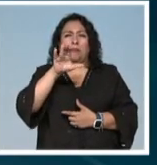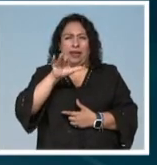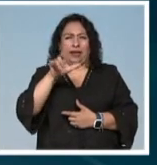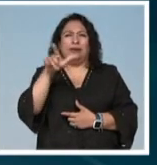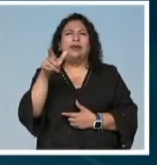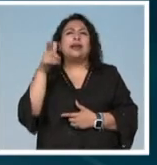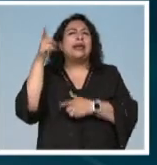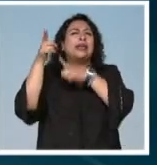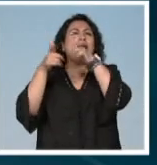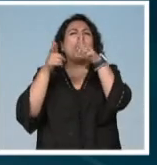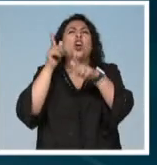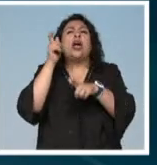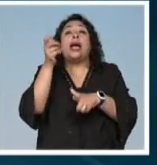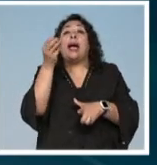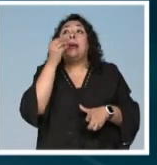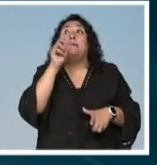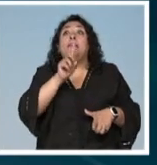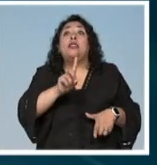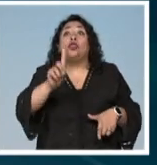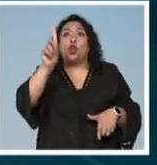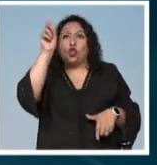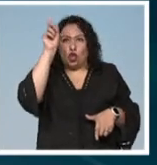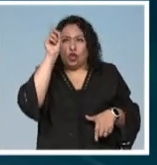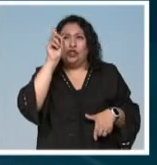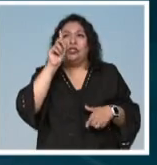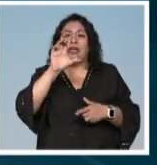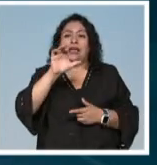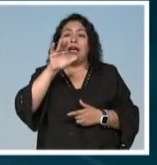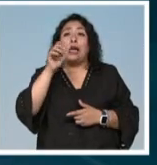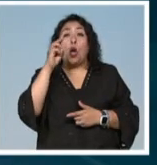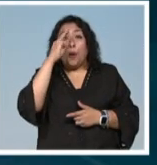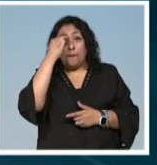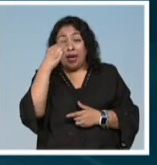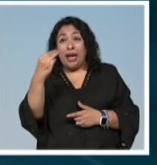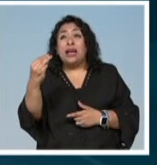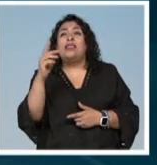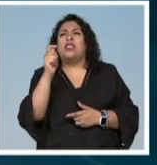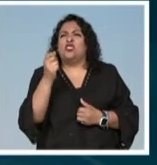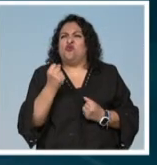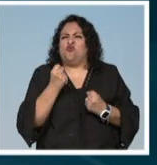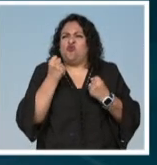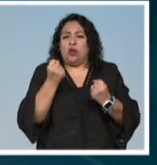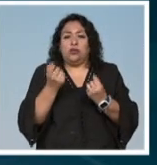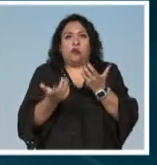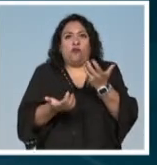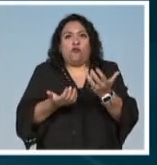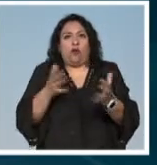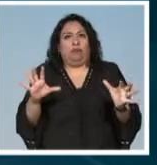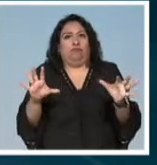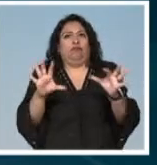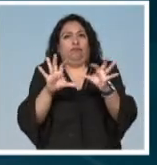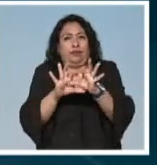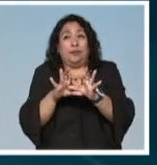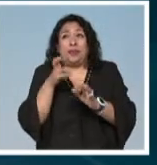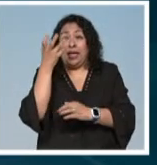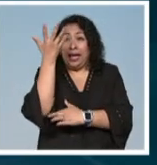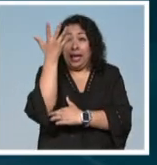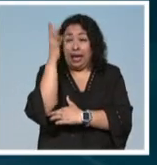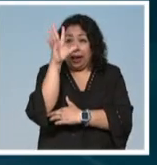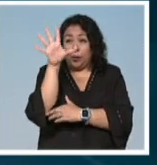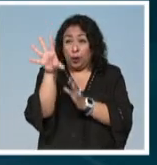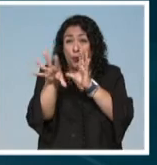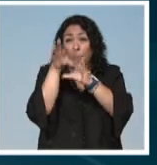en griego, significa alimento de los dioses, y cacao en maya se relaciona con la fuerza y el fuego. De este árbol se